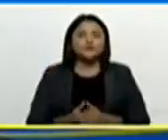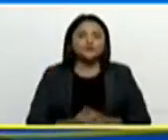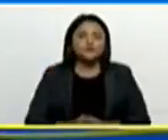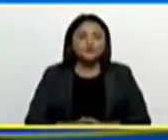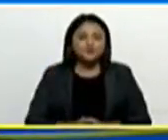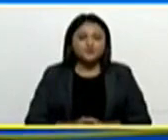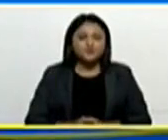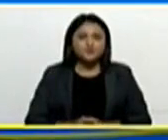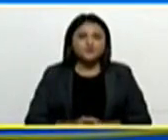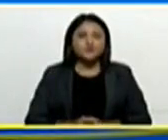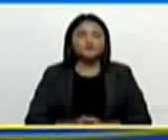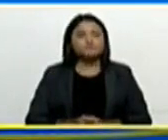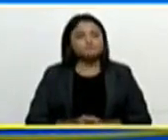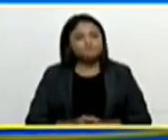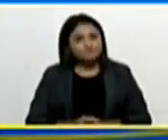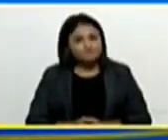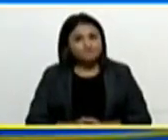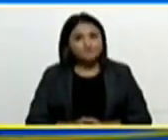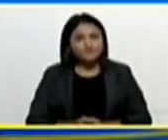Y